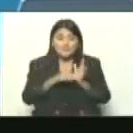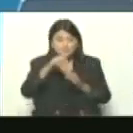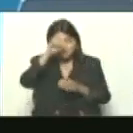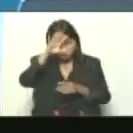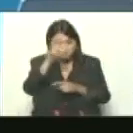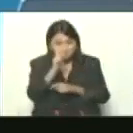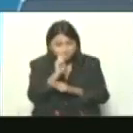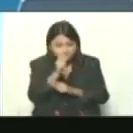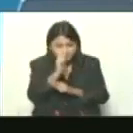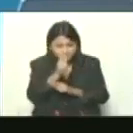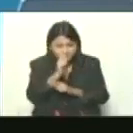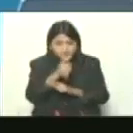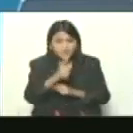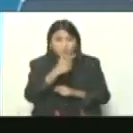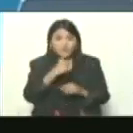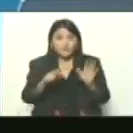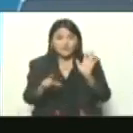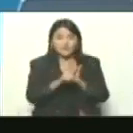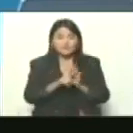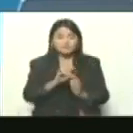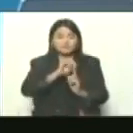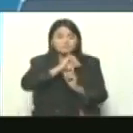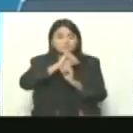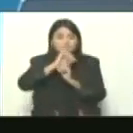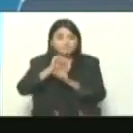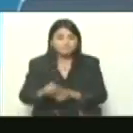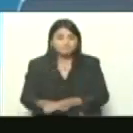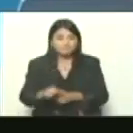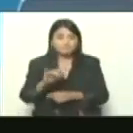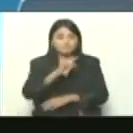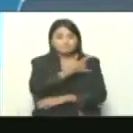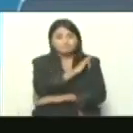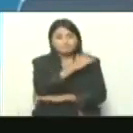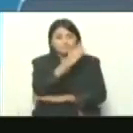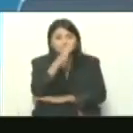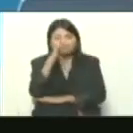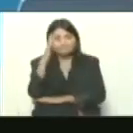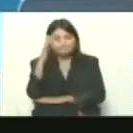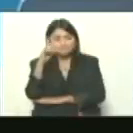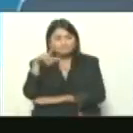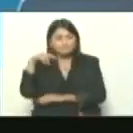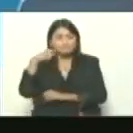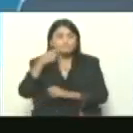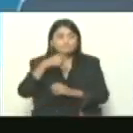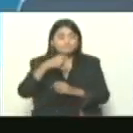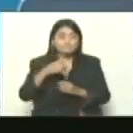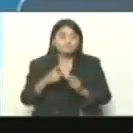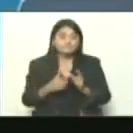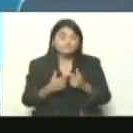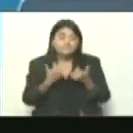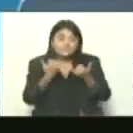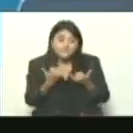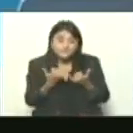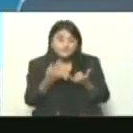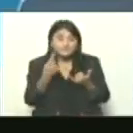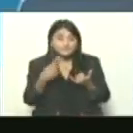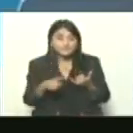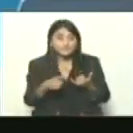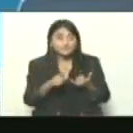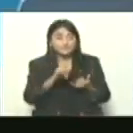que estaban destruyendo el Amazonas, el Parque Yapacana. Ya nosotros llevamos más de 4 mil 500